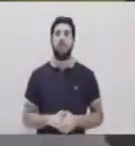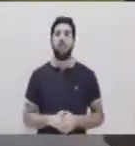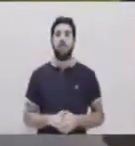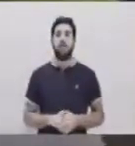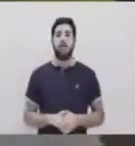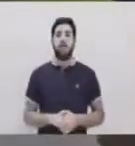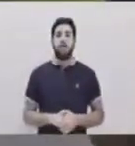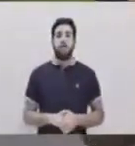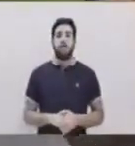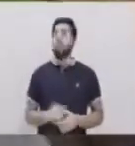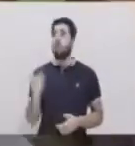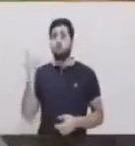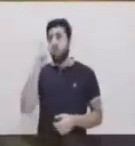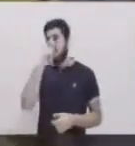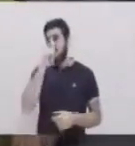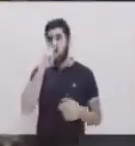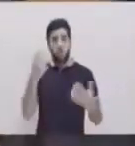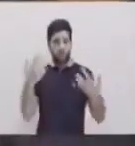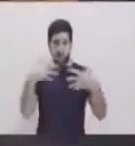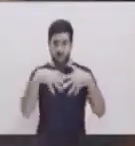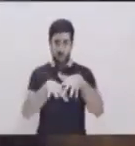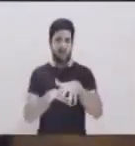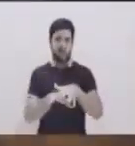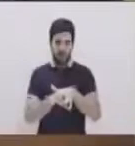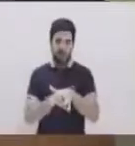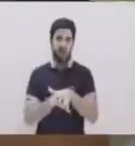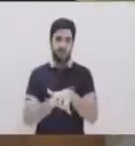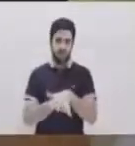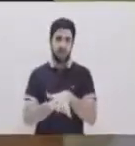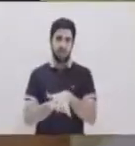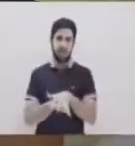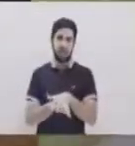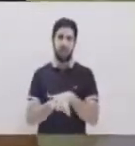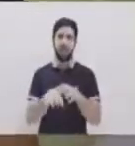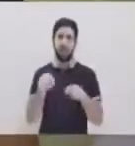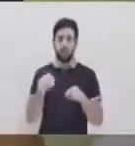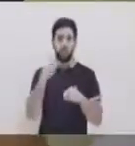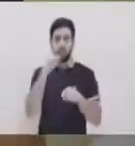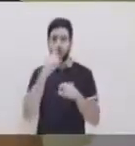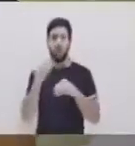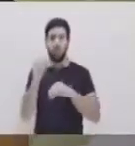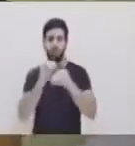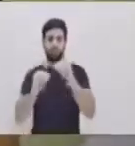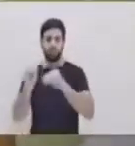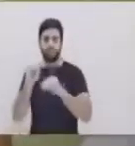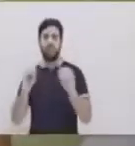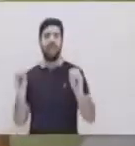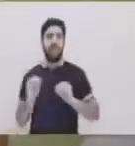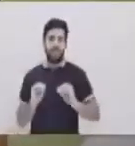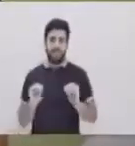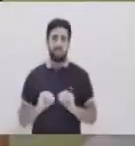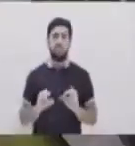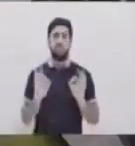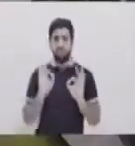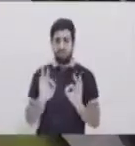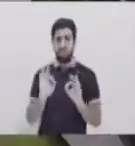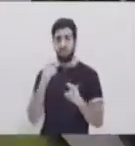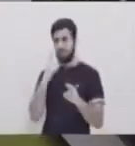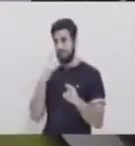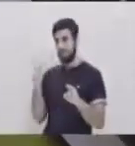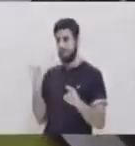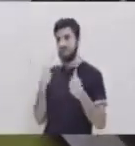Sí, pues ya no es una sustancia homogénea, sino heterogénea, que hace que no estén combinados entre sí, ¿verdad? Así